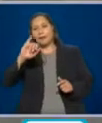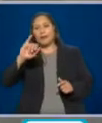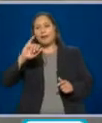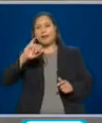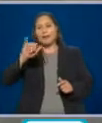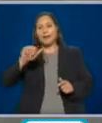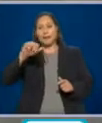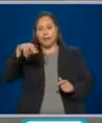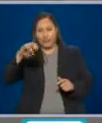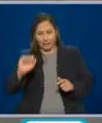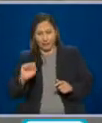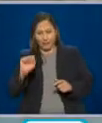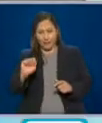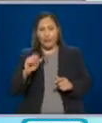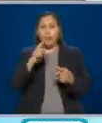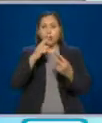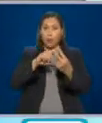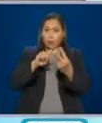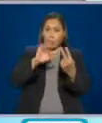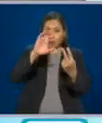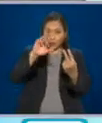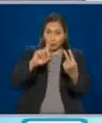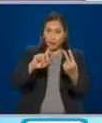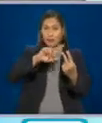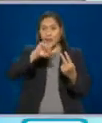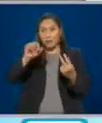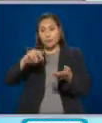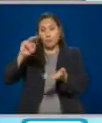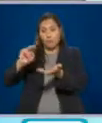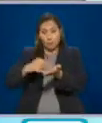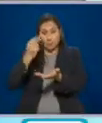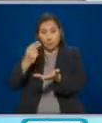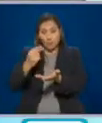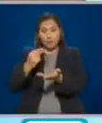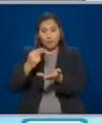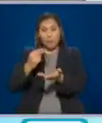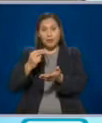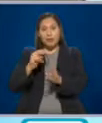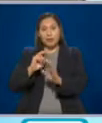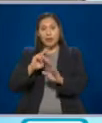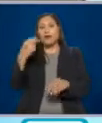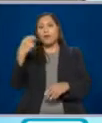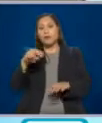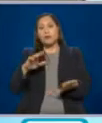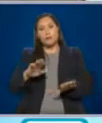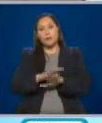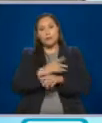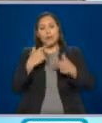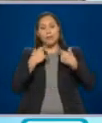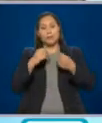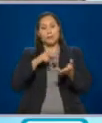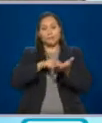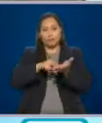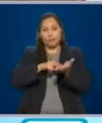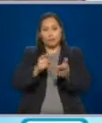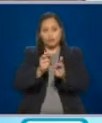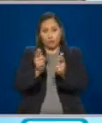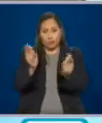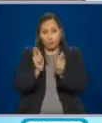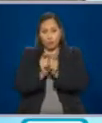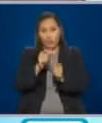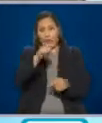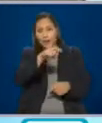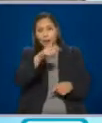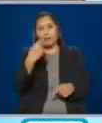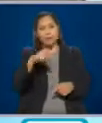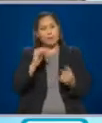2 discos y después los firma Musart y ahí les cambia el nombre a los Camisas Negras, al grupo, y a él le